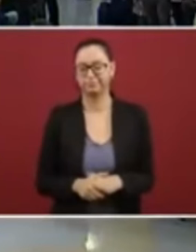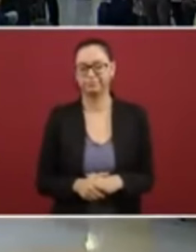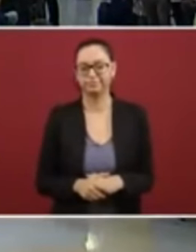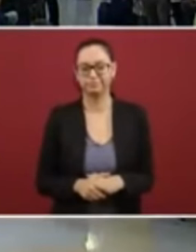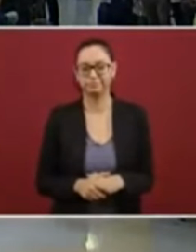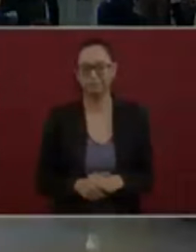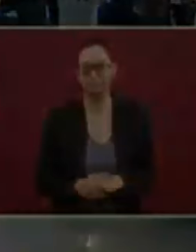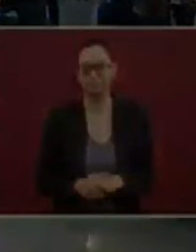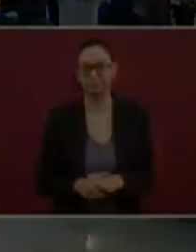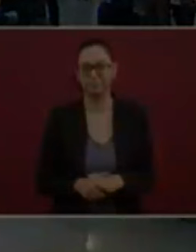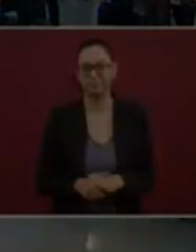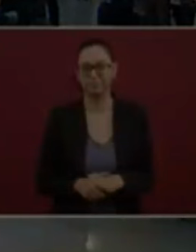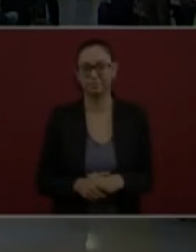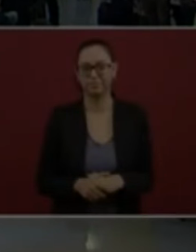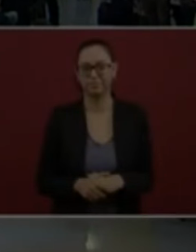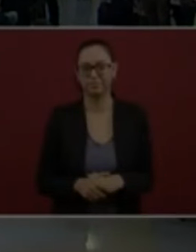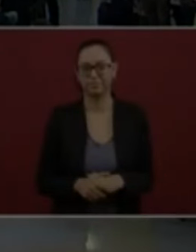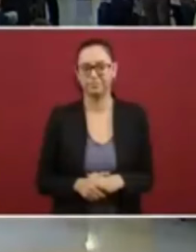con dedicatoria.